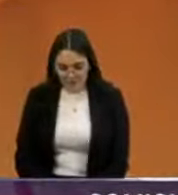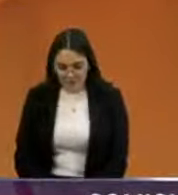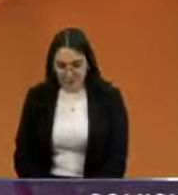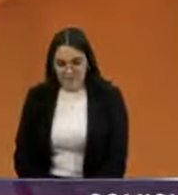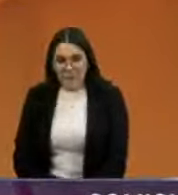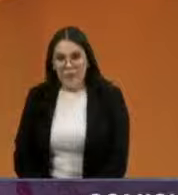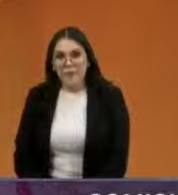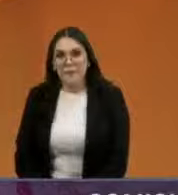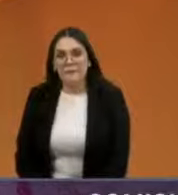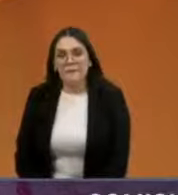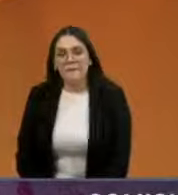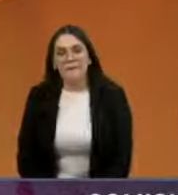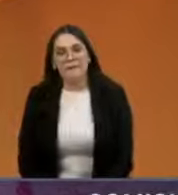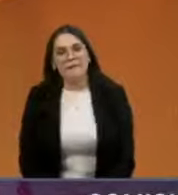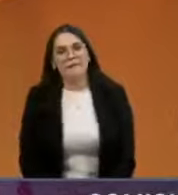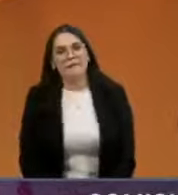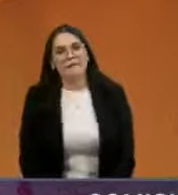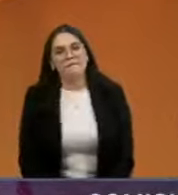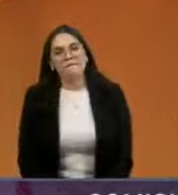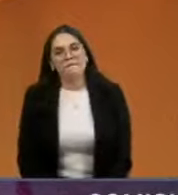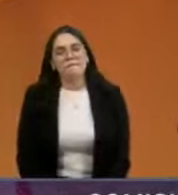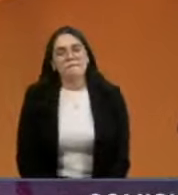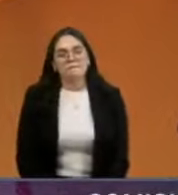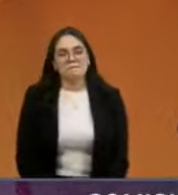Amigas, amigos,